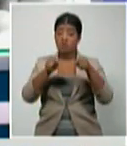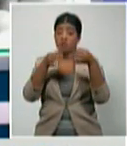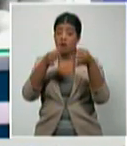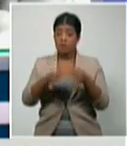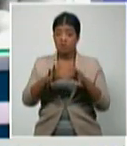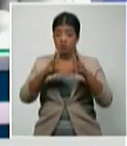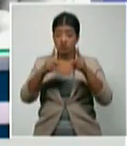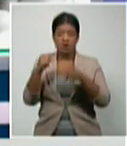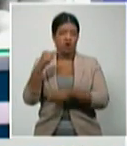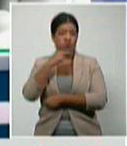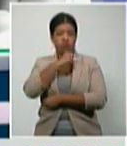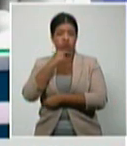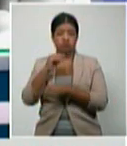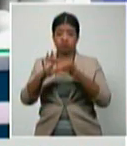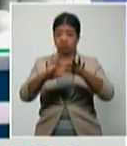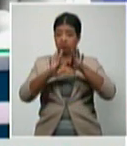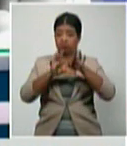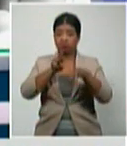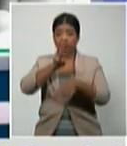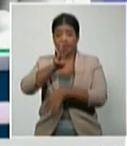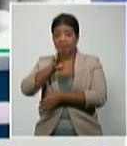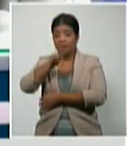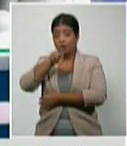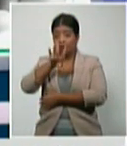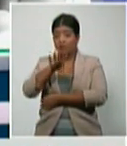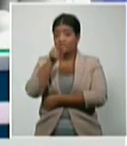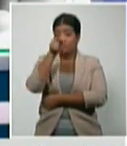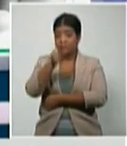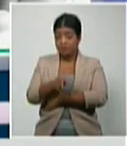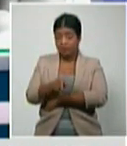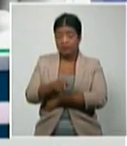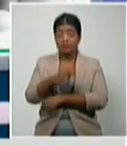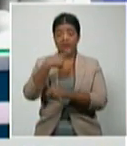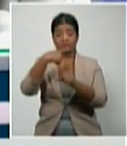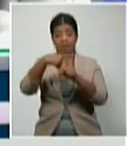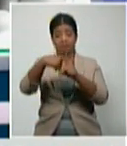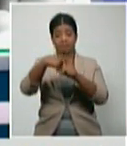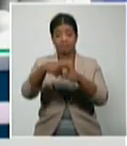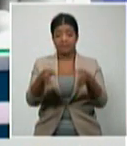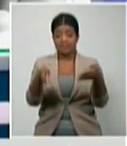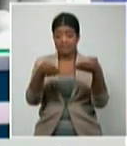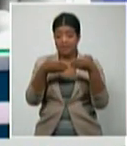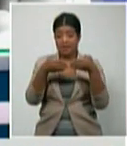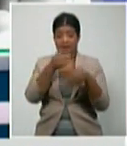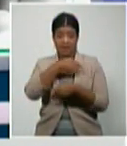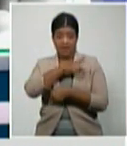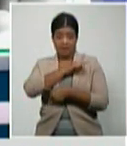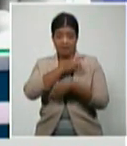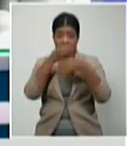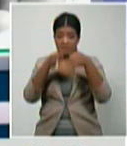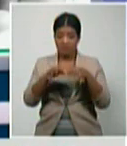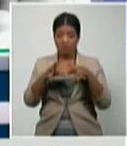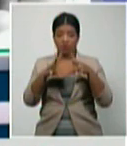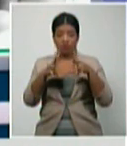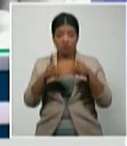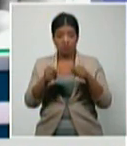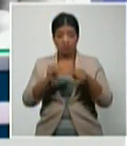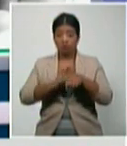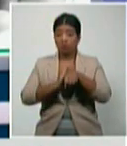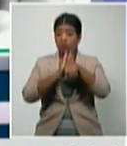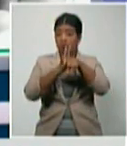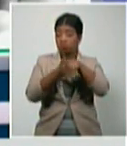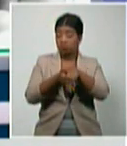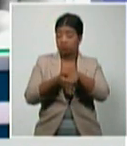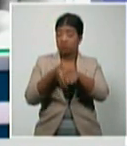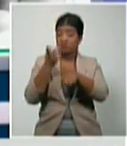rojos, 314 casos positivos al cierre del día de ayer con la COVID-19, un pico